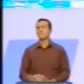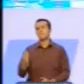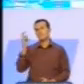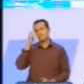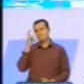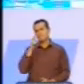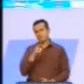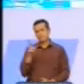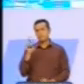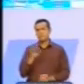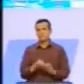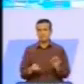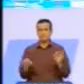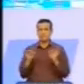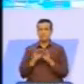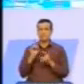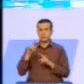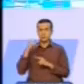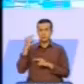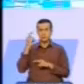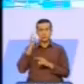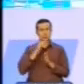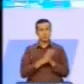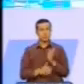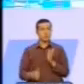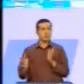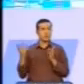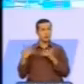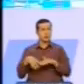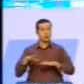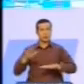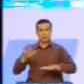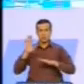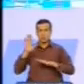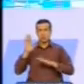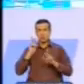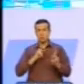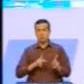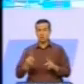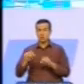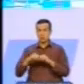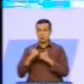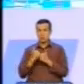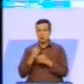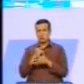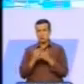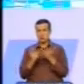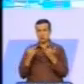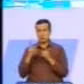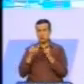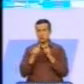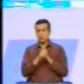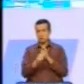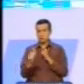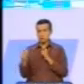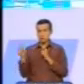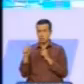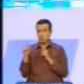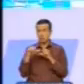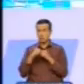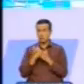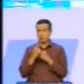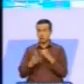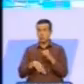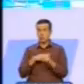ese es un tema fundamental del próximo periodo. Nos hemos comprometido en el plan legislativo, quienes estamos de candidatos a la Asamblea,